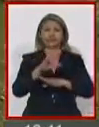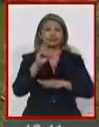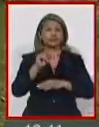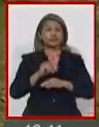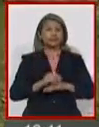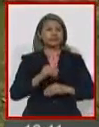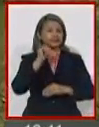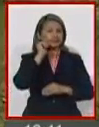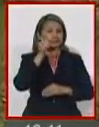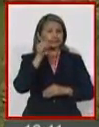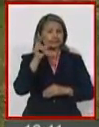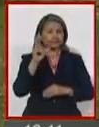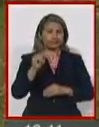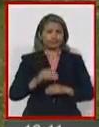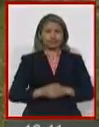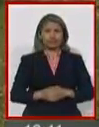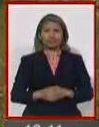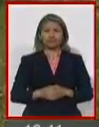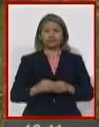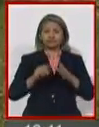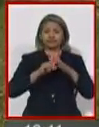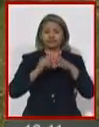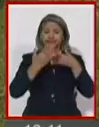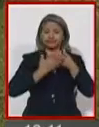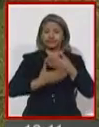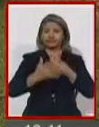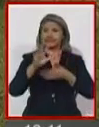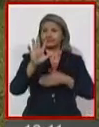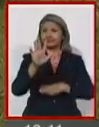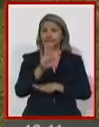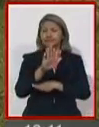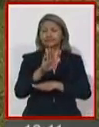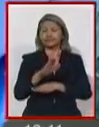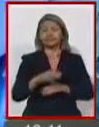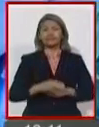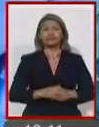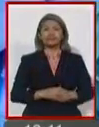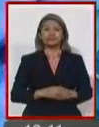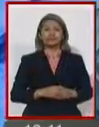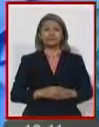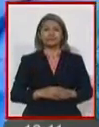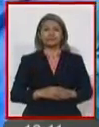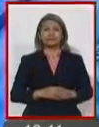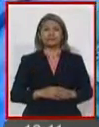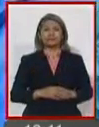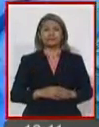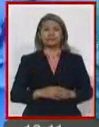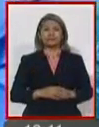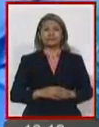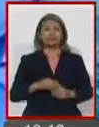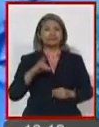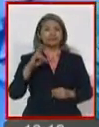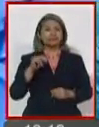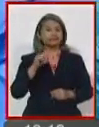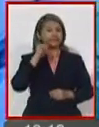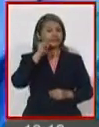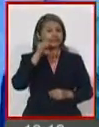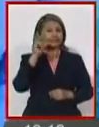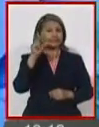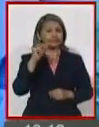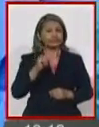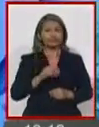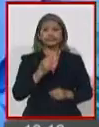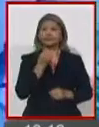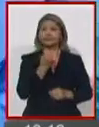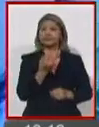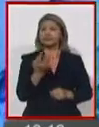no salimos todos los días. De partir de las 5 salimos. Pero sí, pero no todos los días vamos a